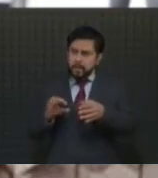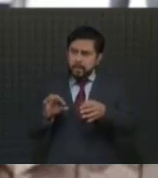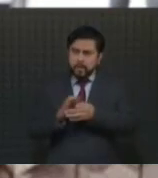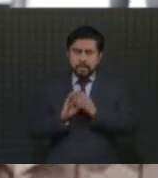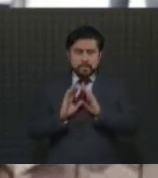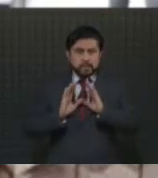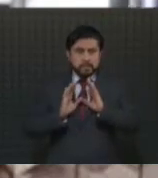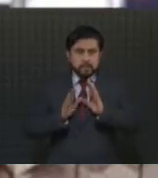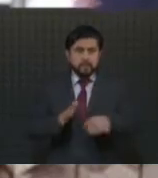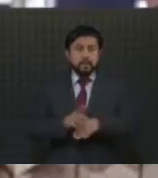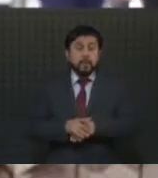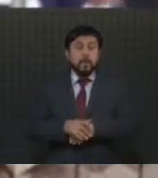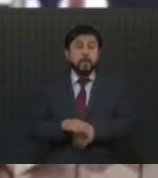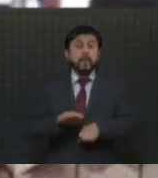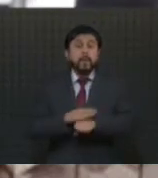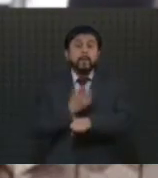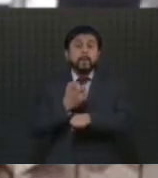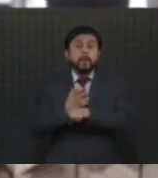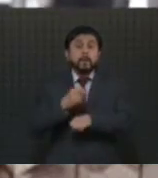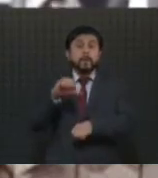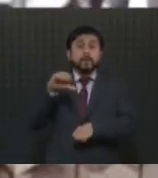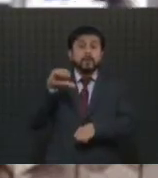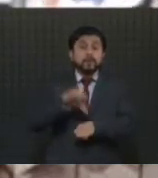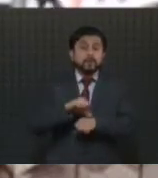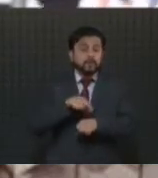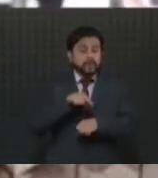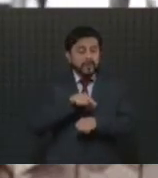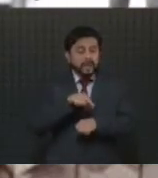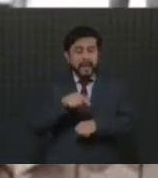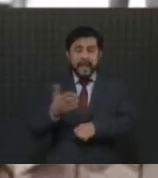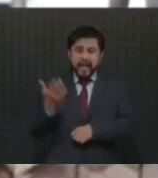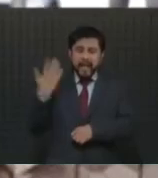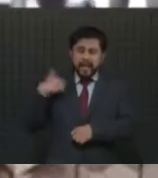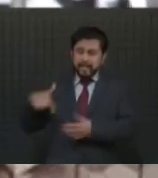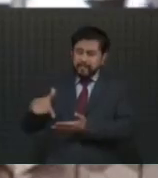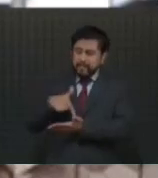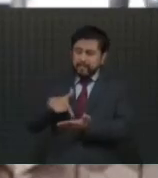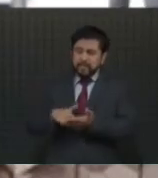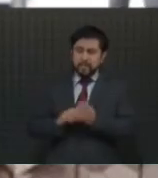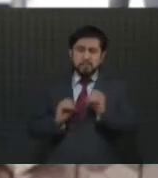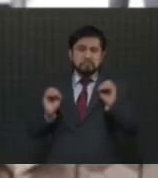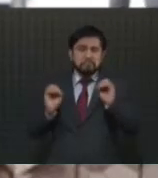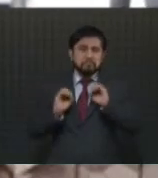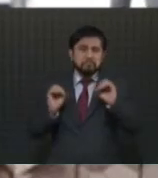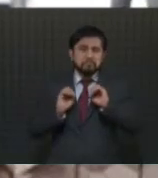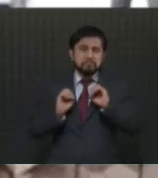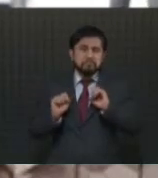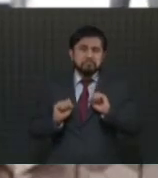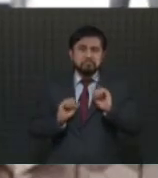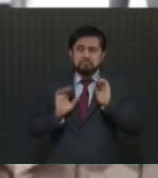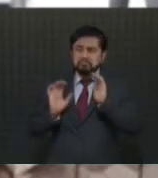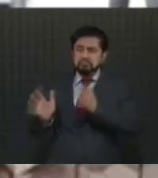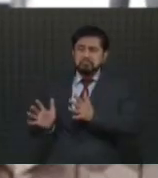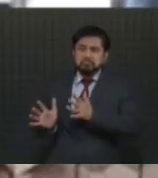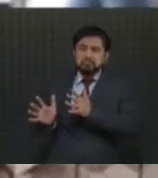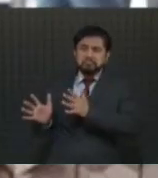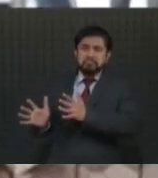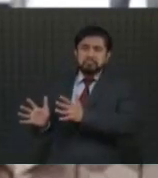materializar la recuperación de un espacio público digno,